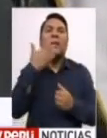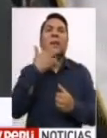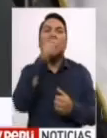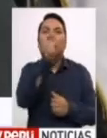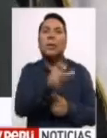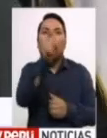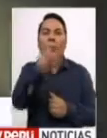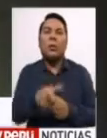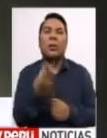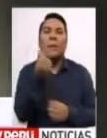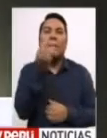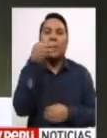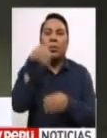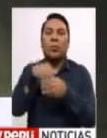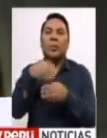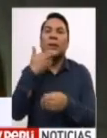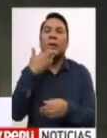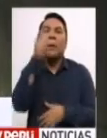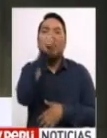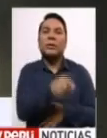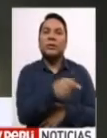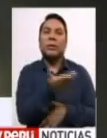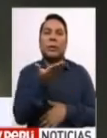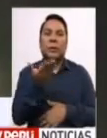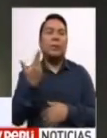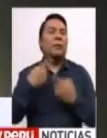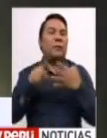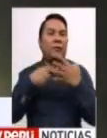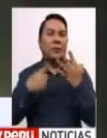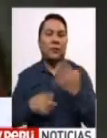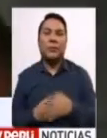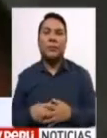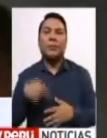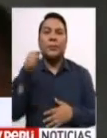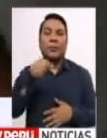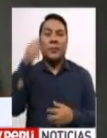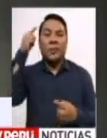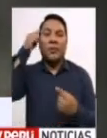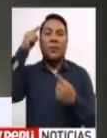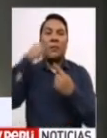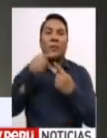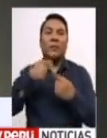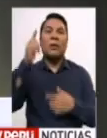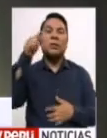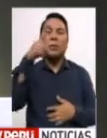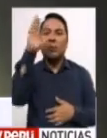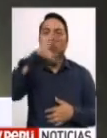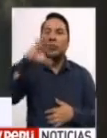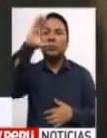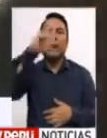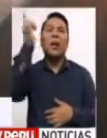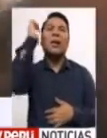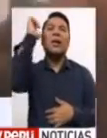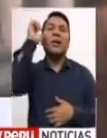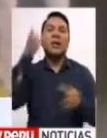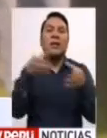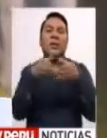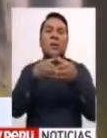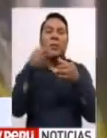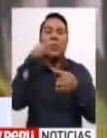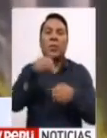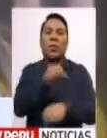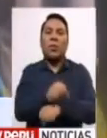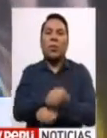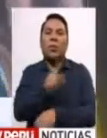que hayan depositado. En esta intervención, el objetivo principal eran los líderes de bandas delincuenciales que operan en el primer puerto